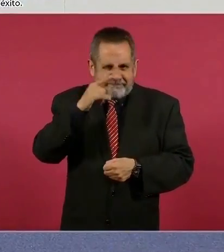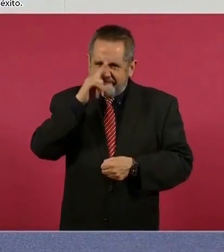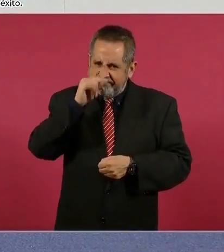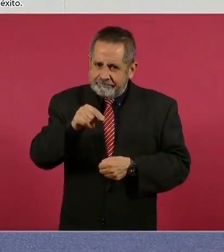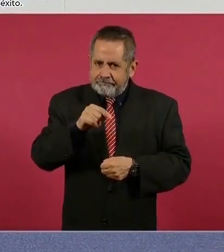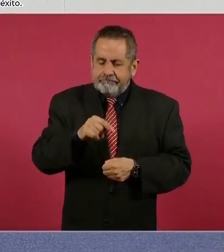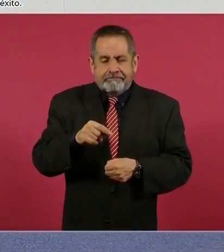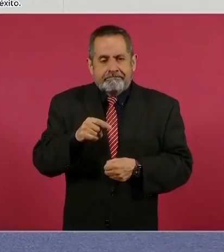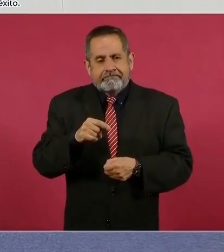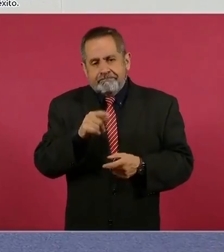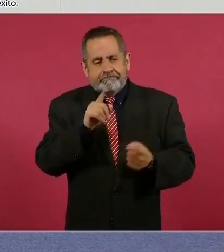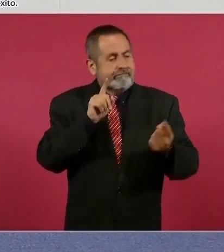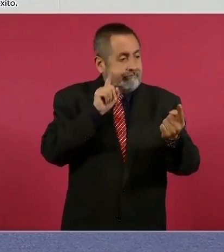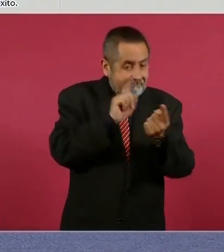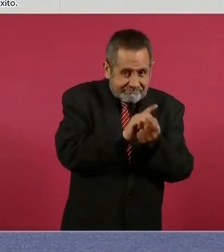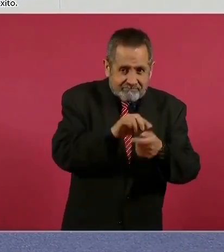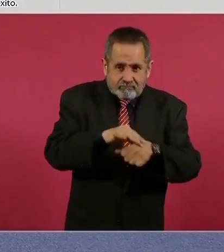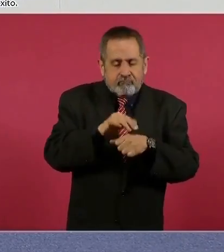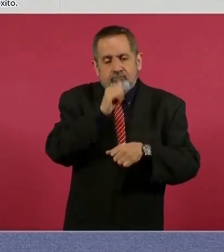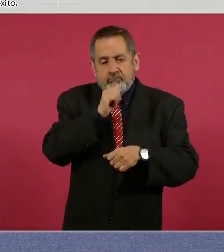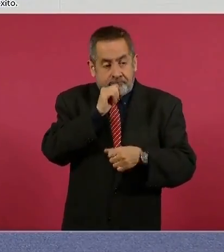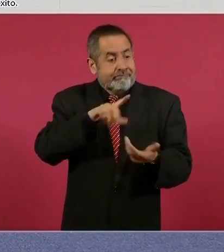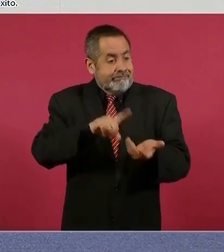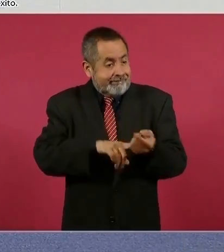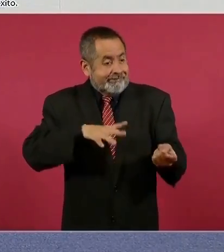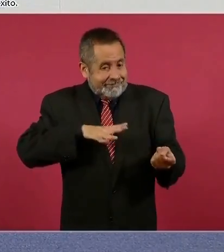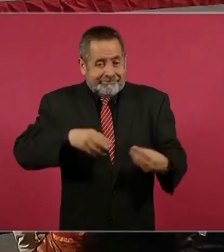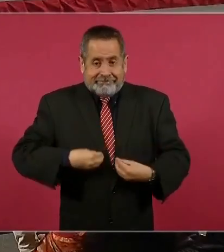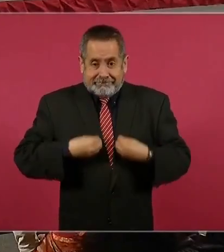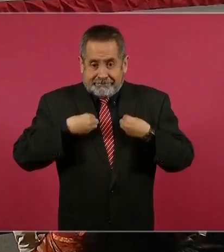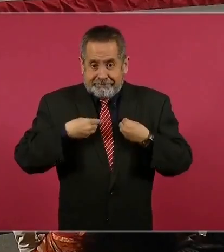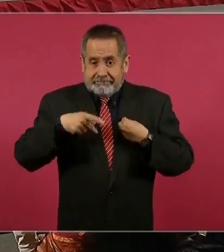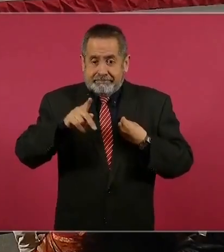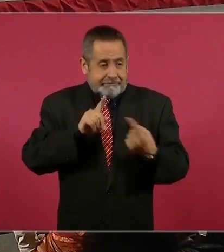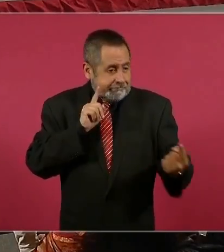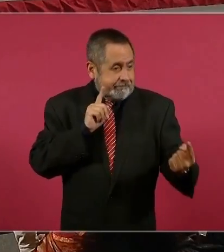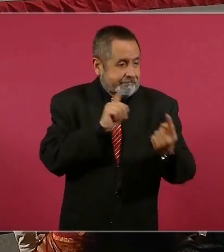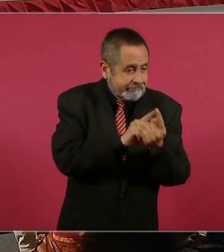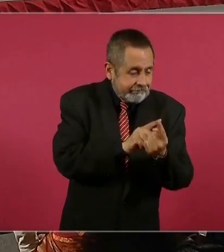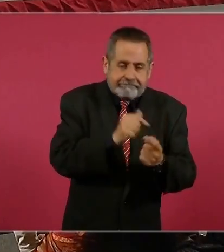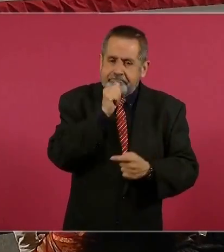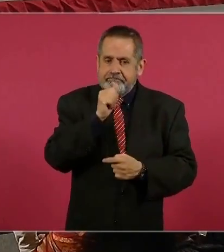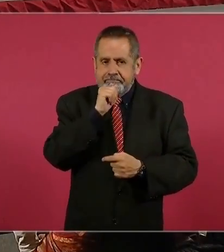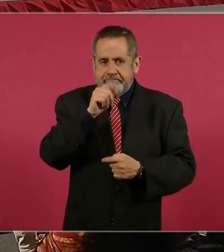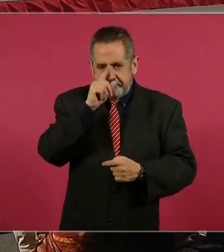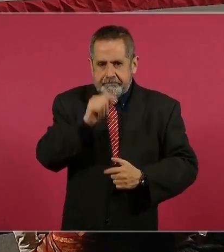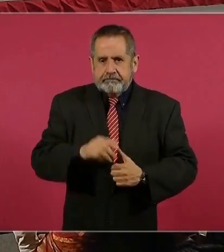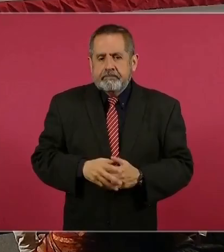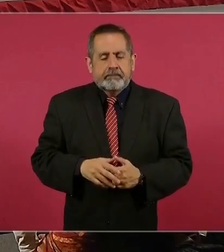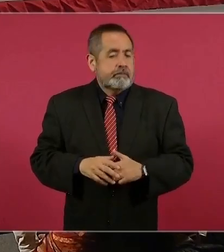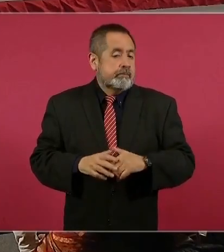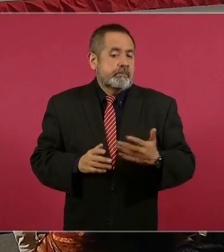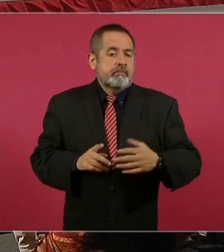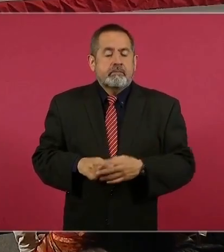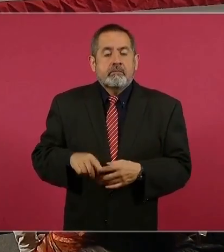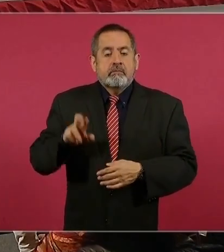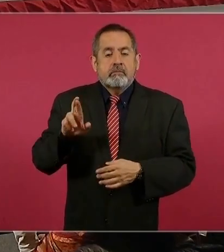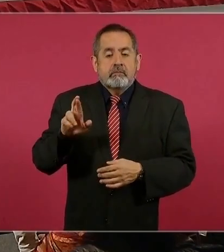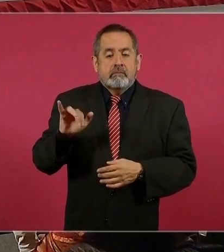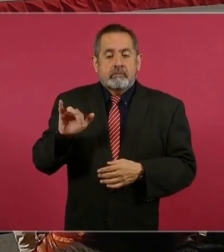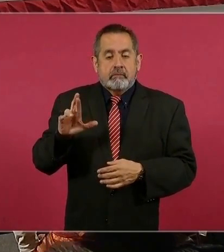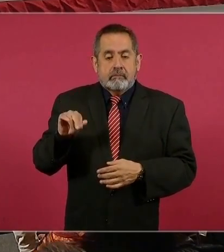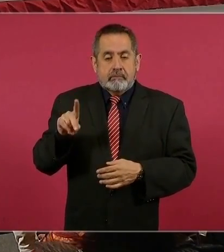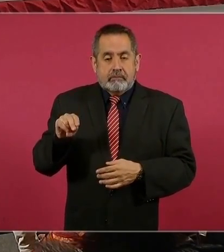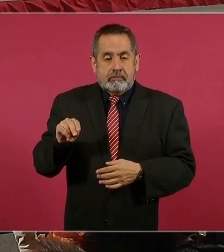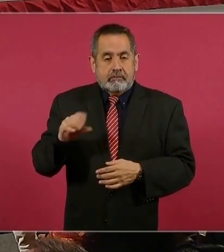tenido éxito para poder contar con su prueba de vida. En el caso, por ejemplo, de Ricardo